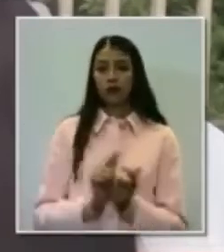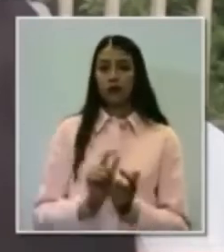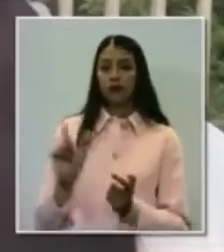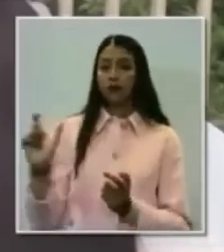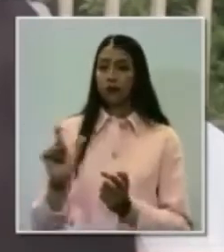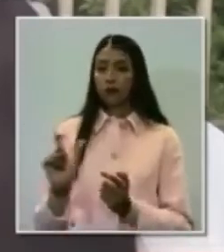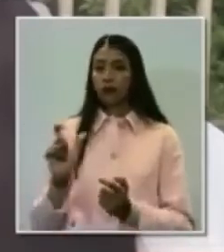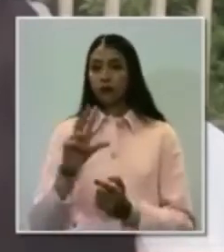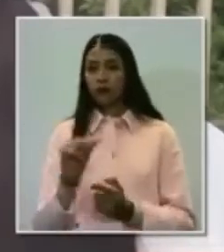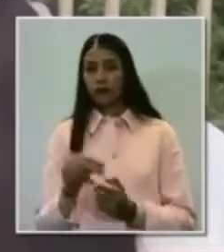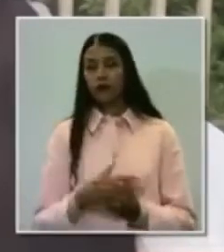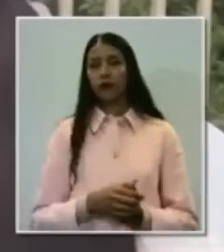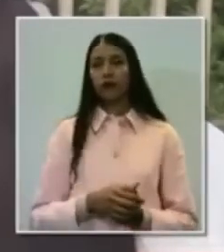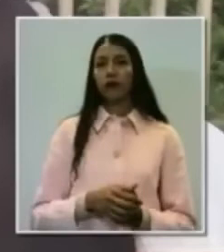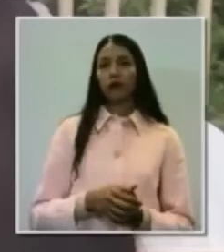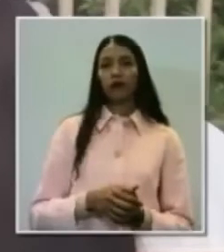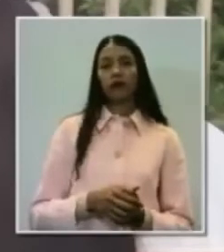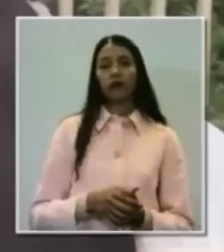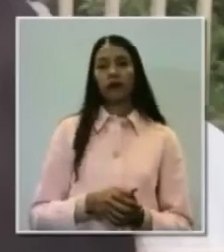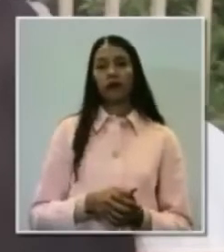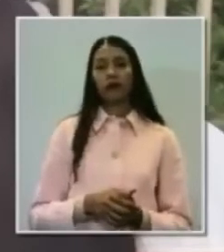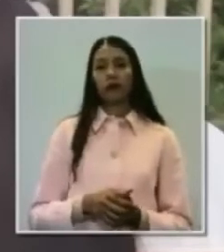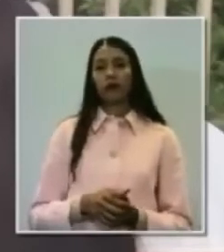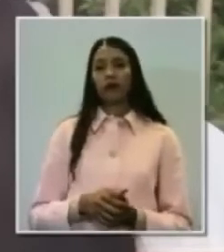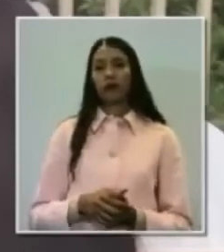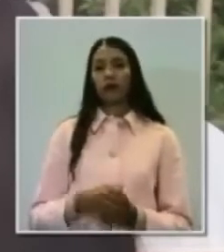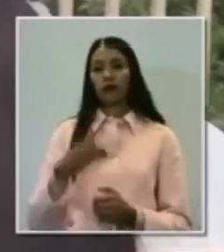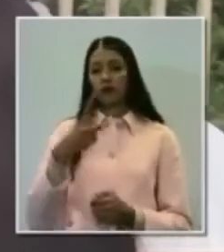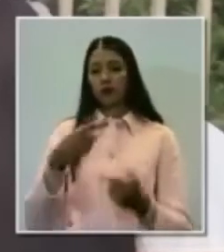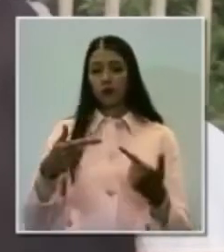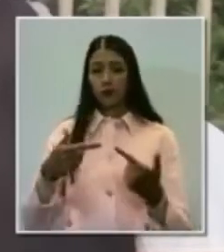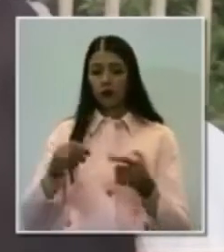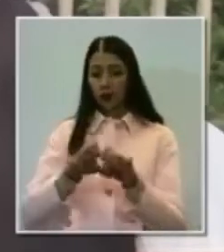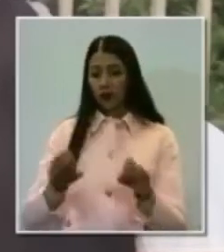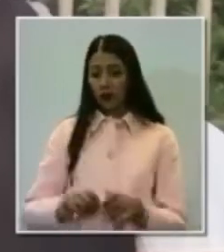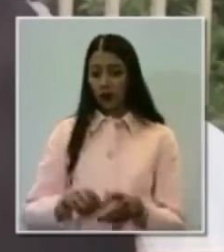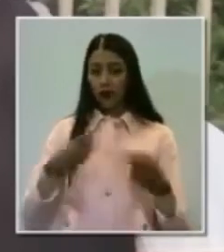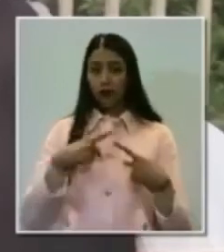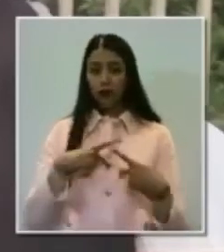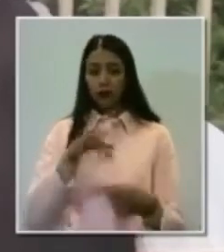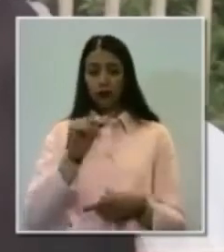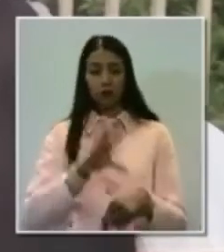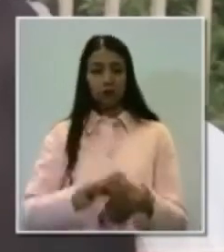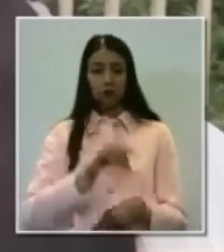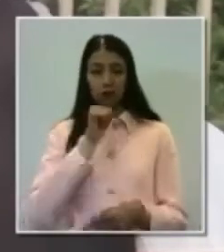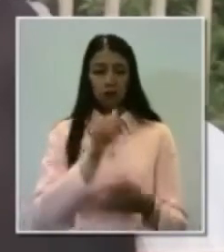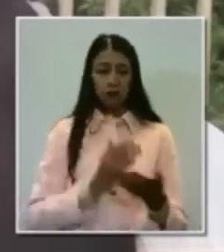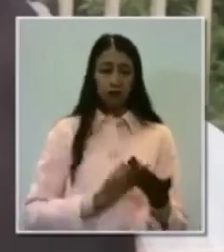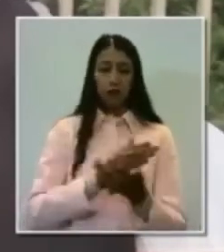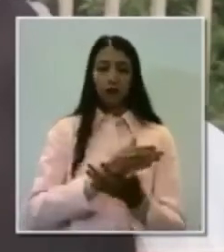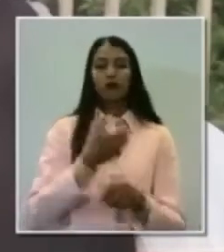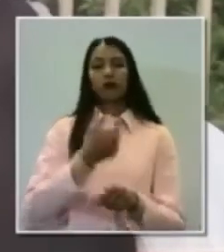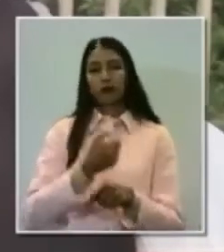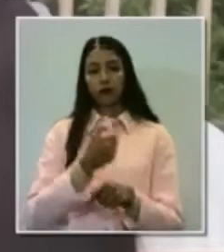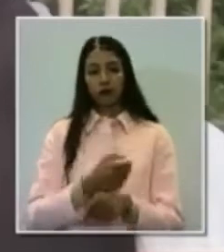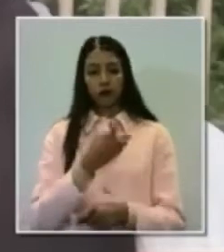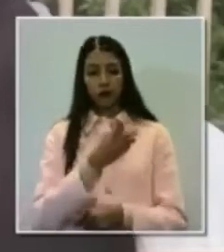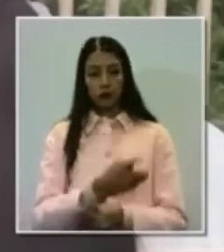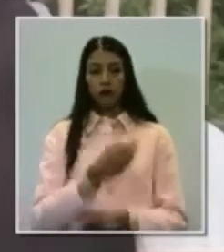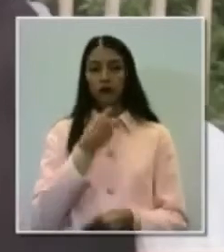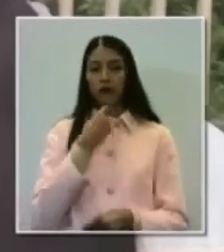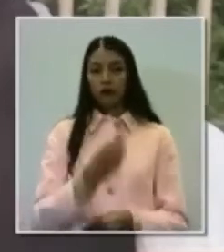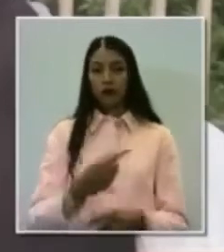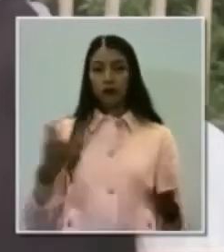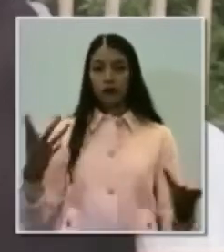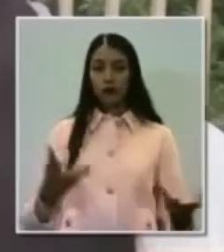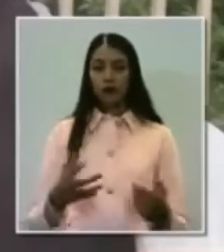cuando no son gente de su equipo, pues no les permiten el ingreso a las primarias y son ellos los que de manera arbitraria